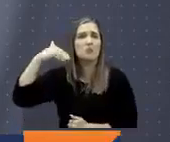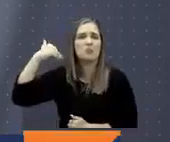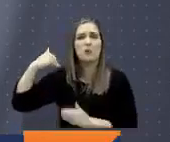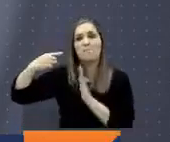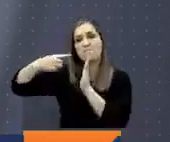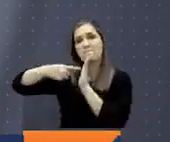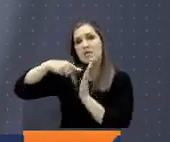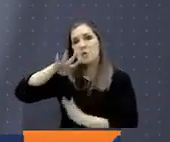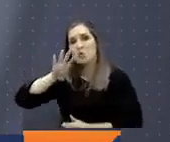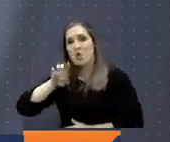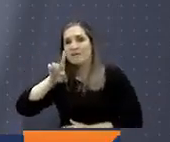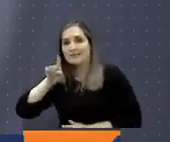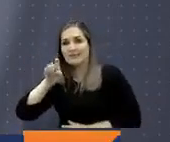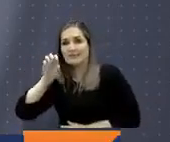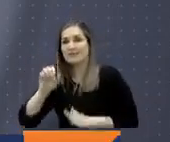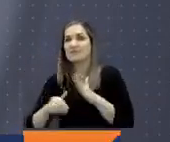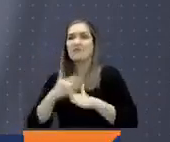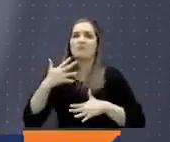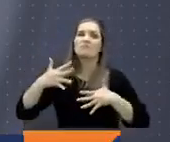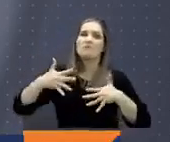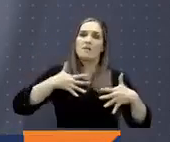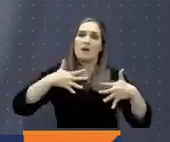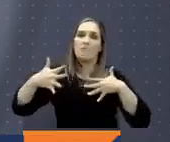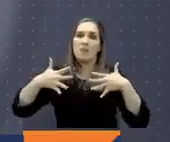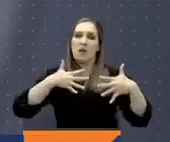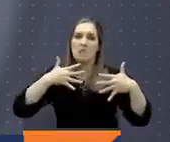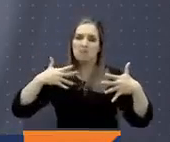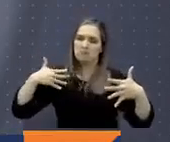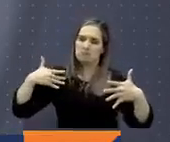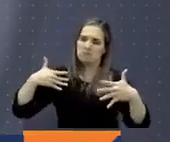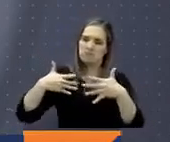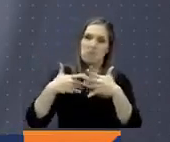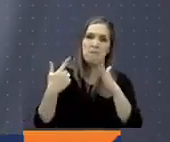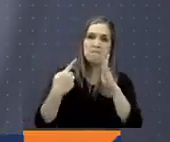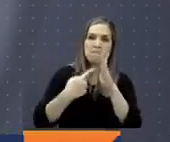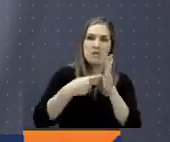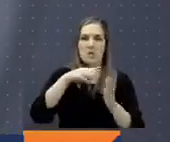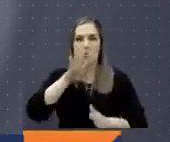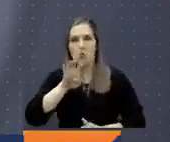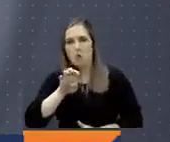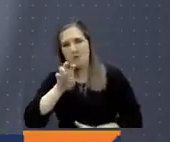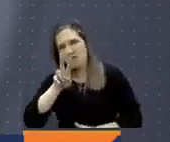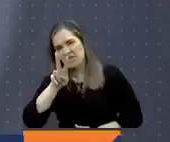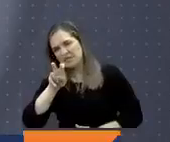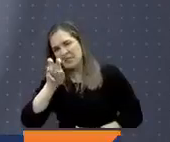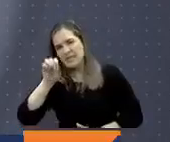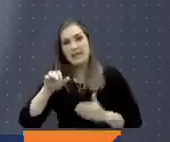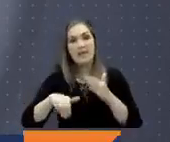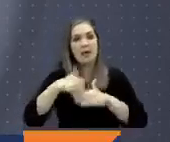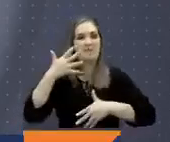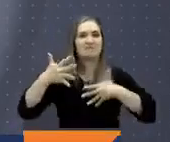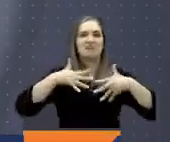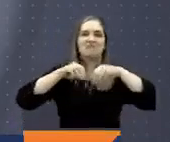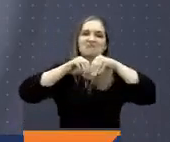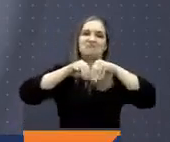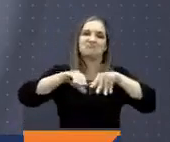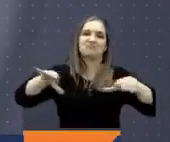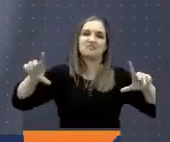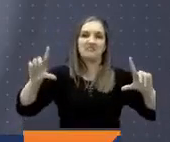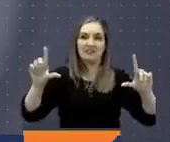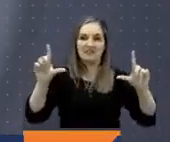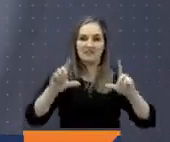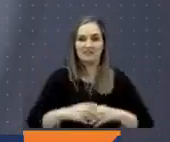lo que le dio paso a debutar para finales de la década como actor en la televisión con la serie Canto. Haga lo que le dije esta